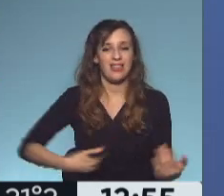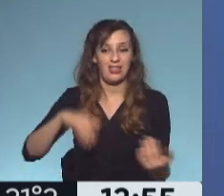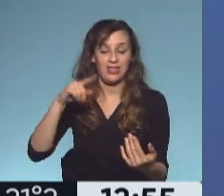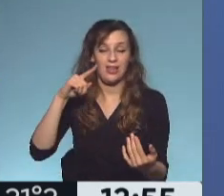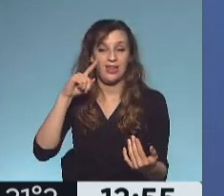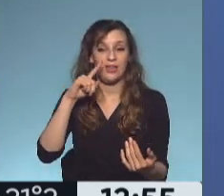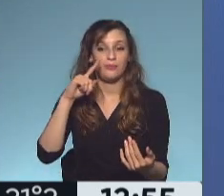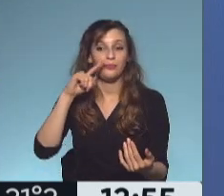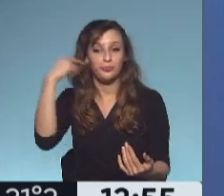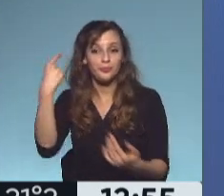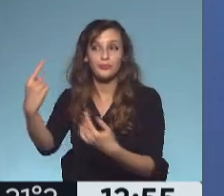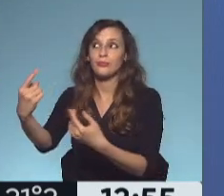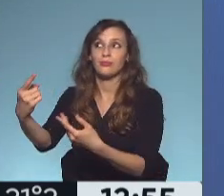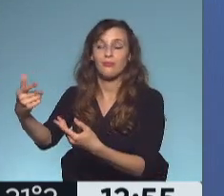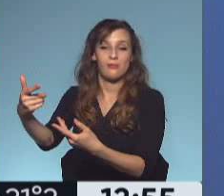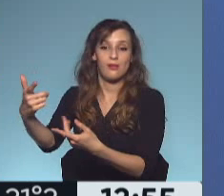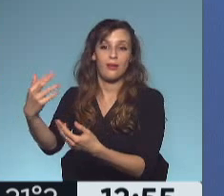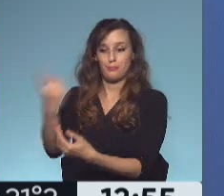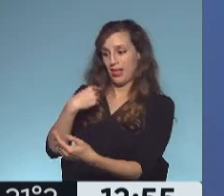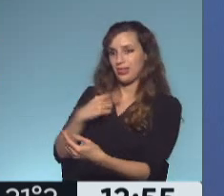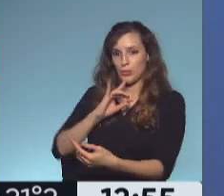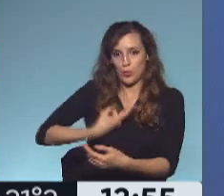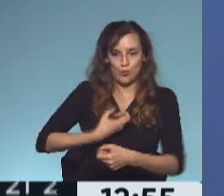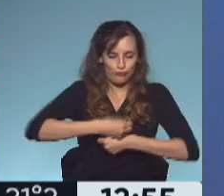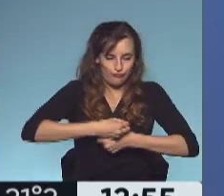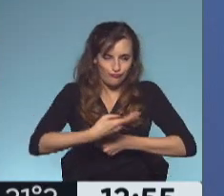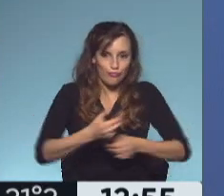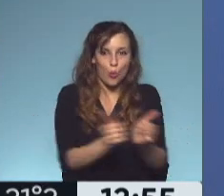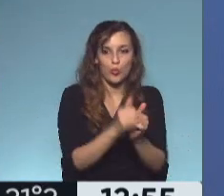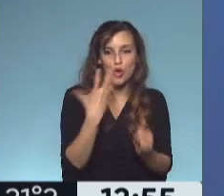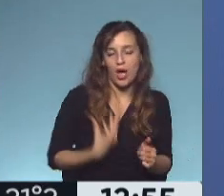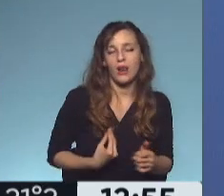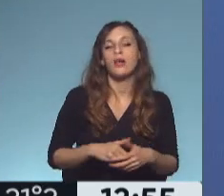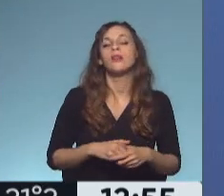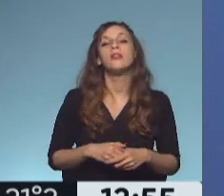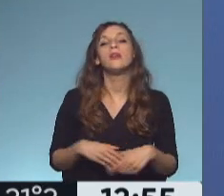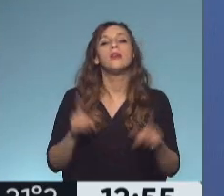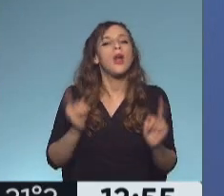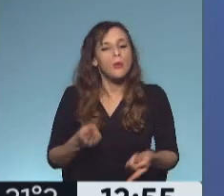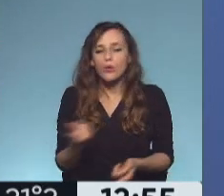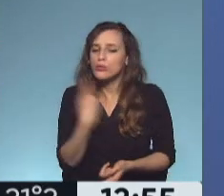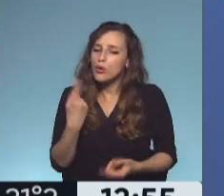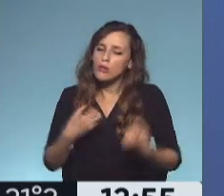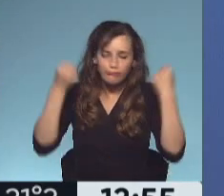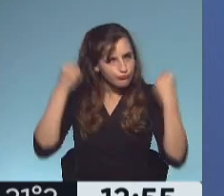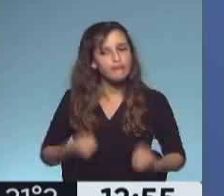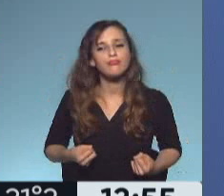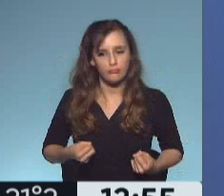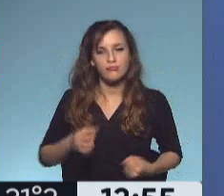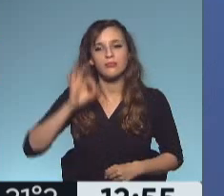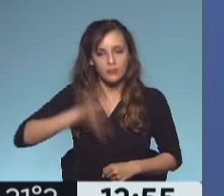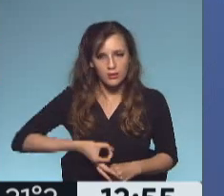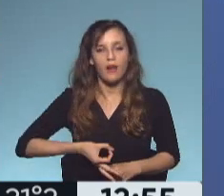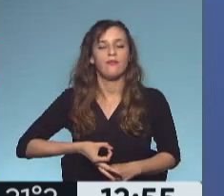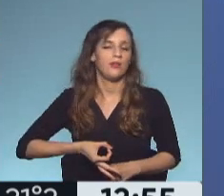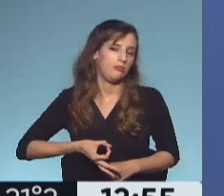que era empezar lo antes posible con la campaña de vacunación y, como te decía, con la certeza y el respaldo de que lo que estábamos